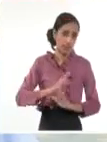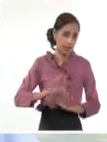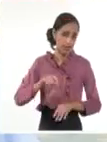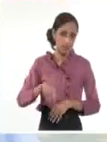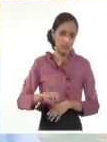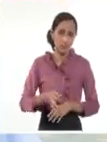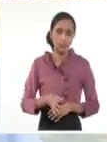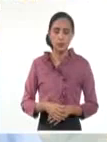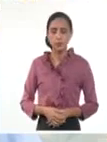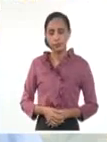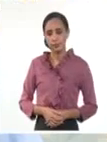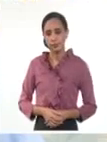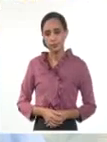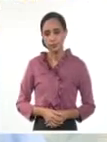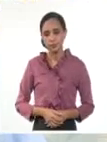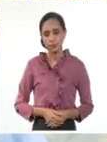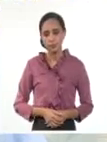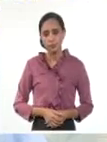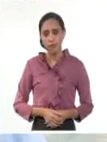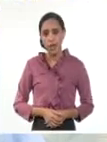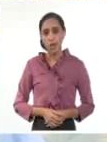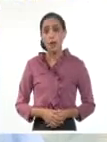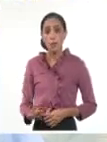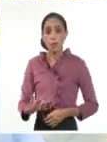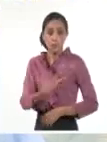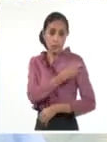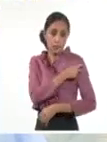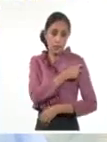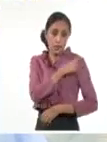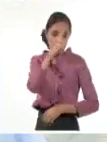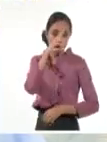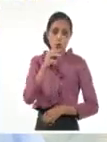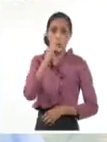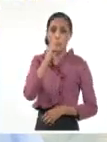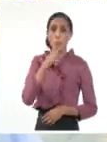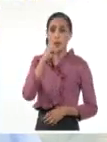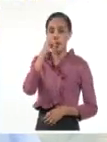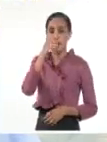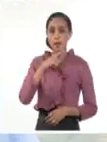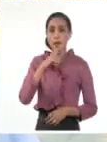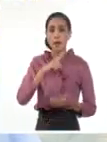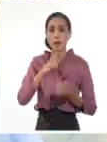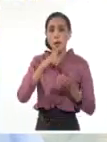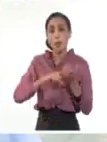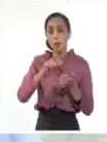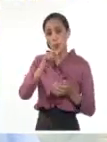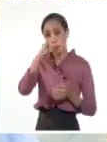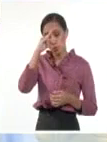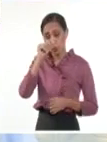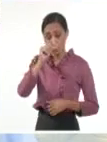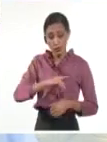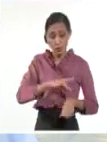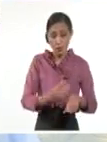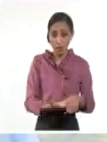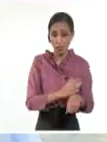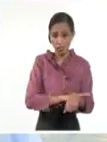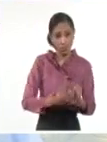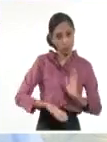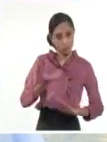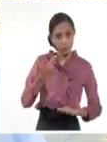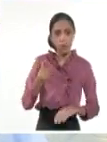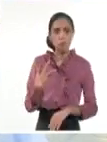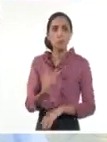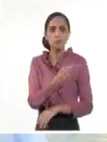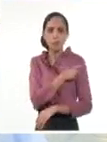con la entrada de la soberana plus para nuestros pacientes convaleciente hasta el 31 de octubre esto también le va a hacer darles una mejor